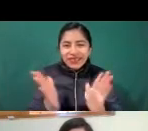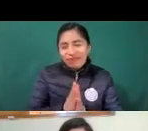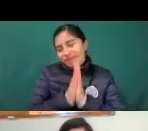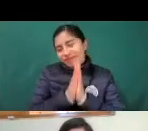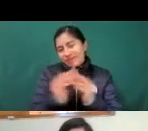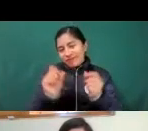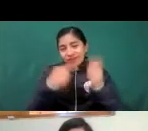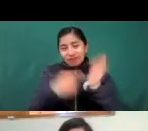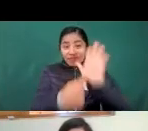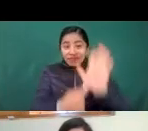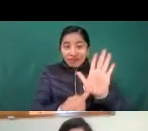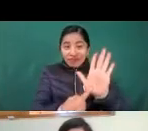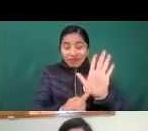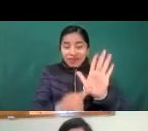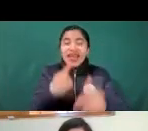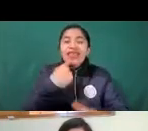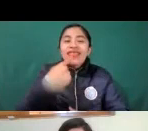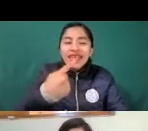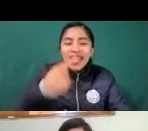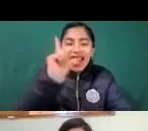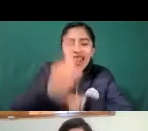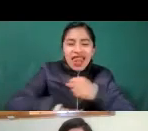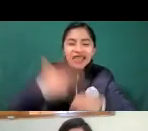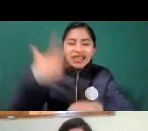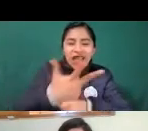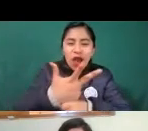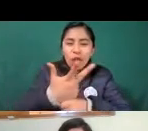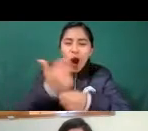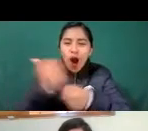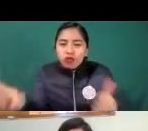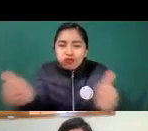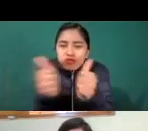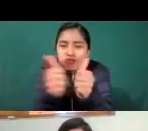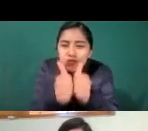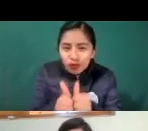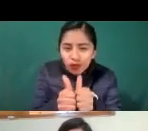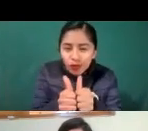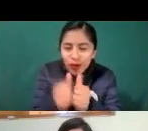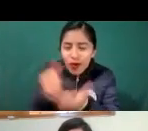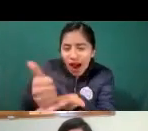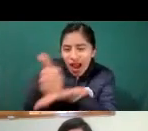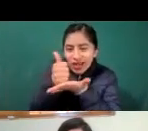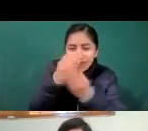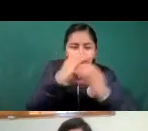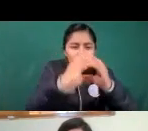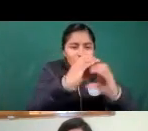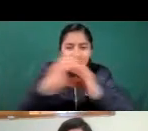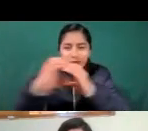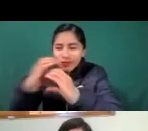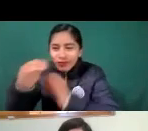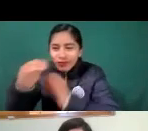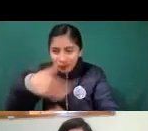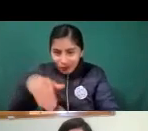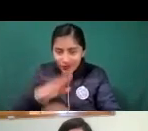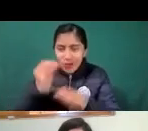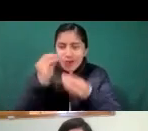para ver, pues, que dice, la ensegua nos une, ¿verdad?, que nos ayuda a comunicarnos con todos. Muchas felicidades hoy